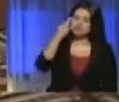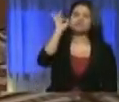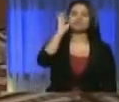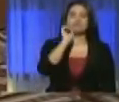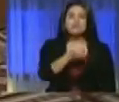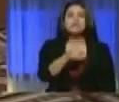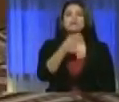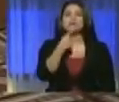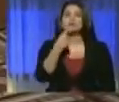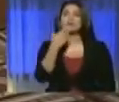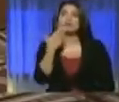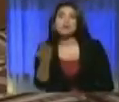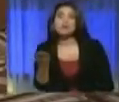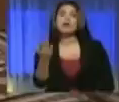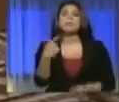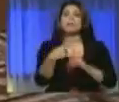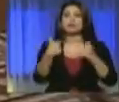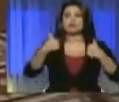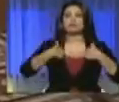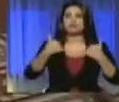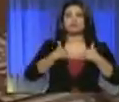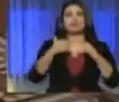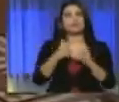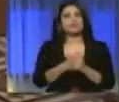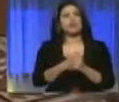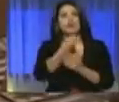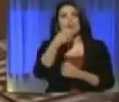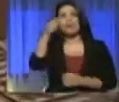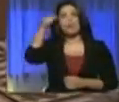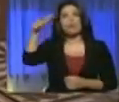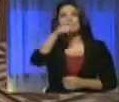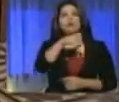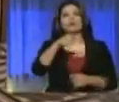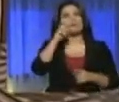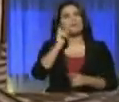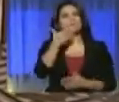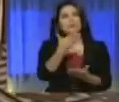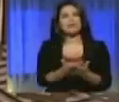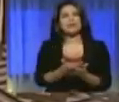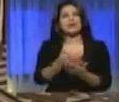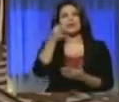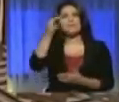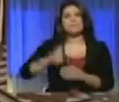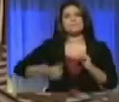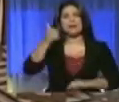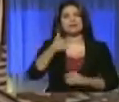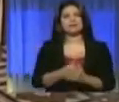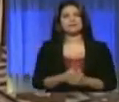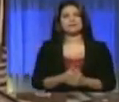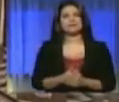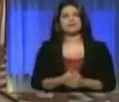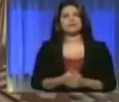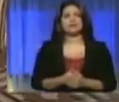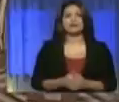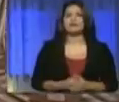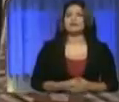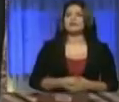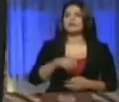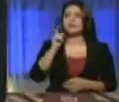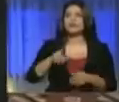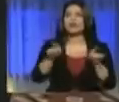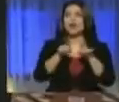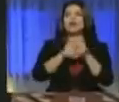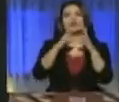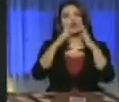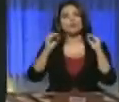exigencia, compañero de gobierno bolivariano. El pueblo exige exigencias mayores. Autoexigencias mayores.